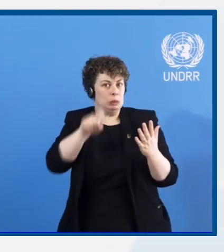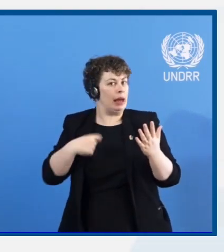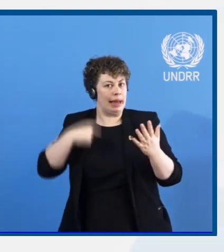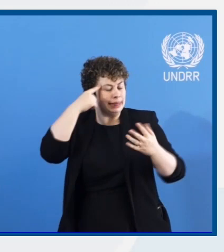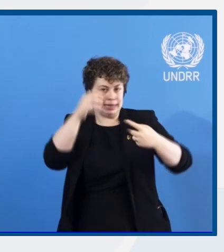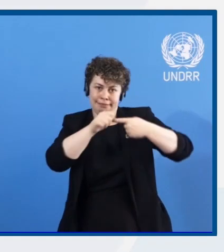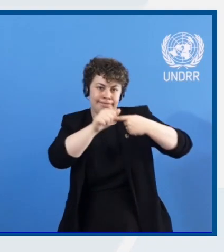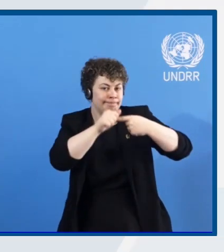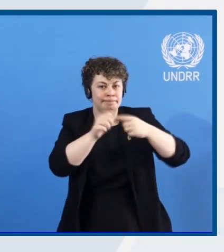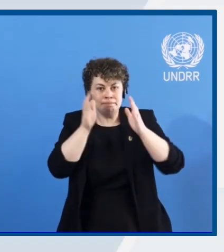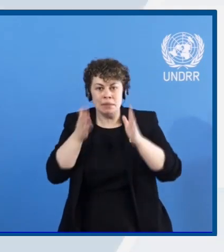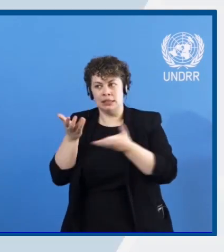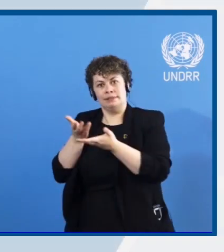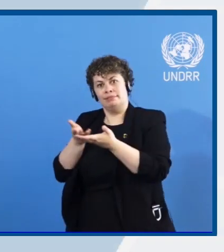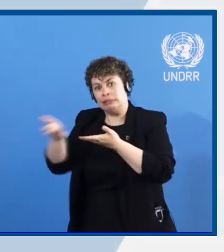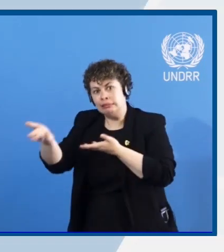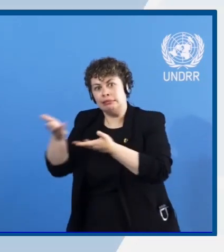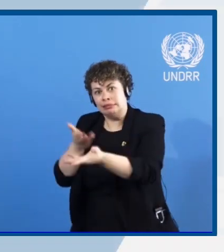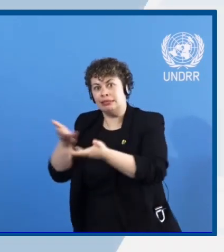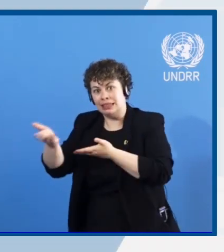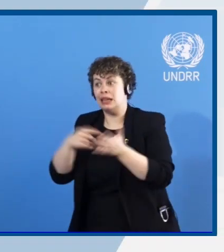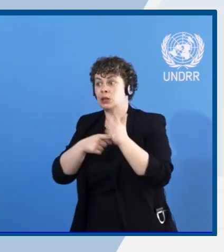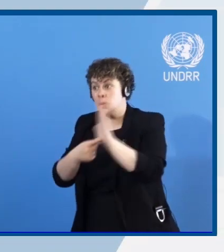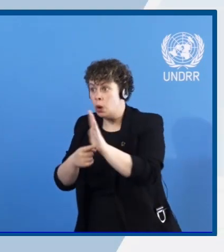ganar en las dos partes. Gracias.